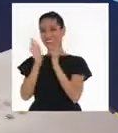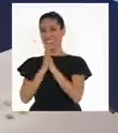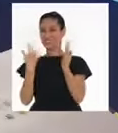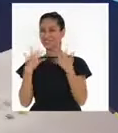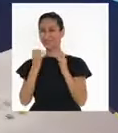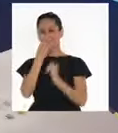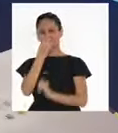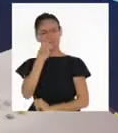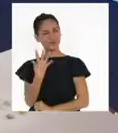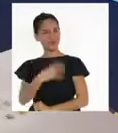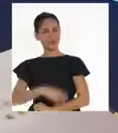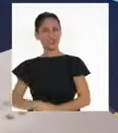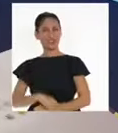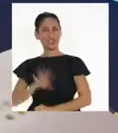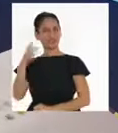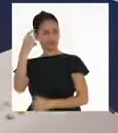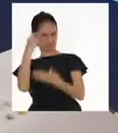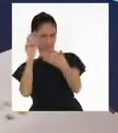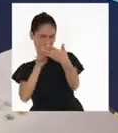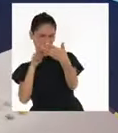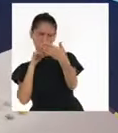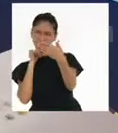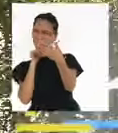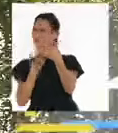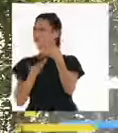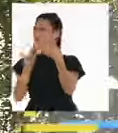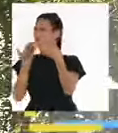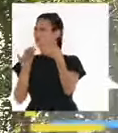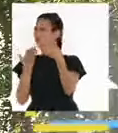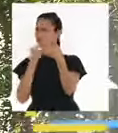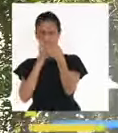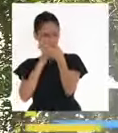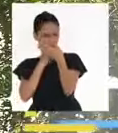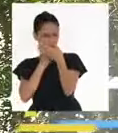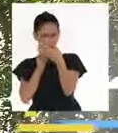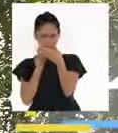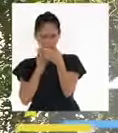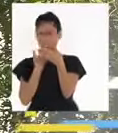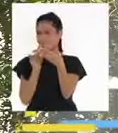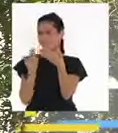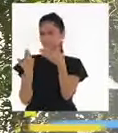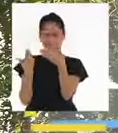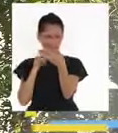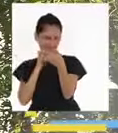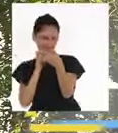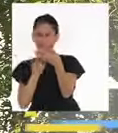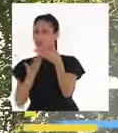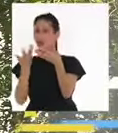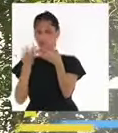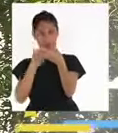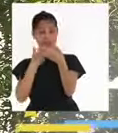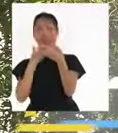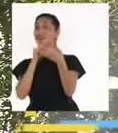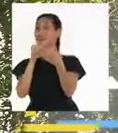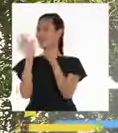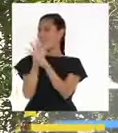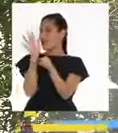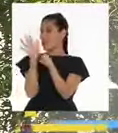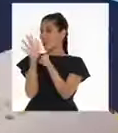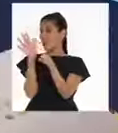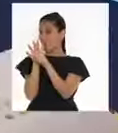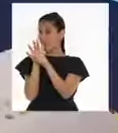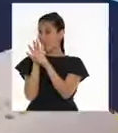Detecto que nos falta algo. ¿Tú qué crees, Valentín? ¡Ah! ¡El total! ¿El total?